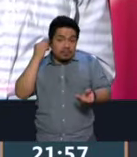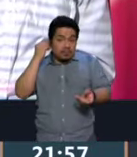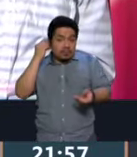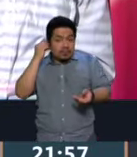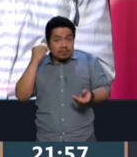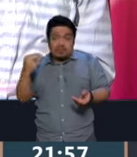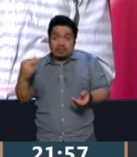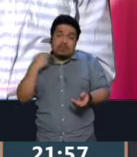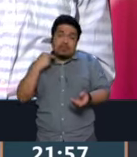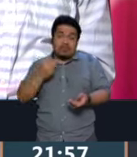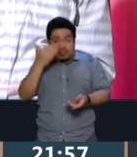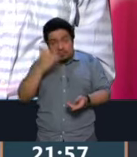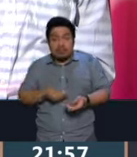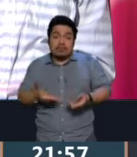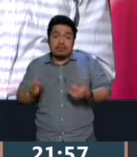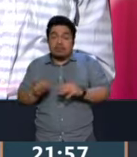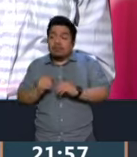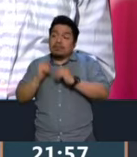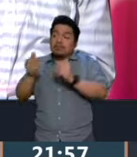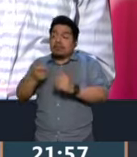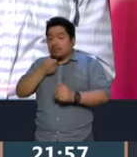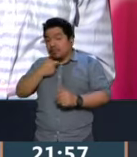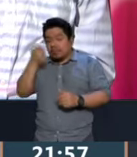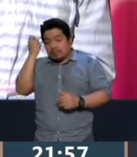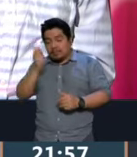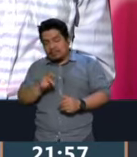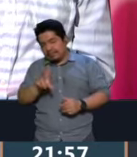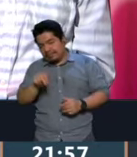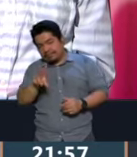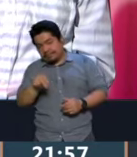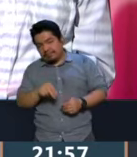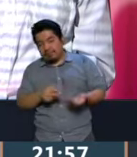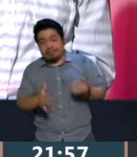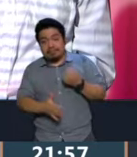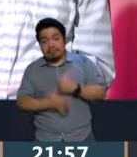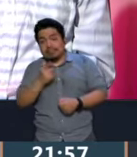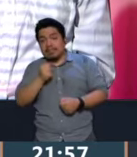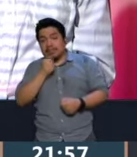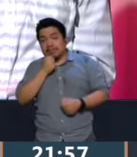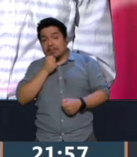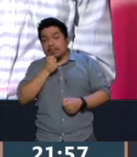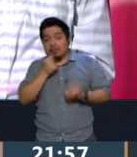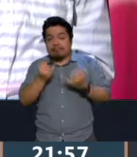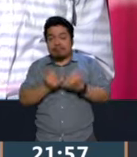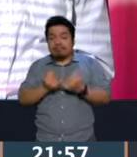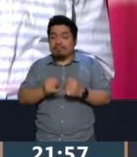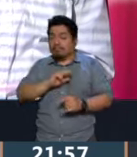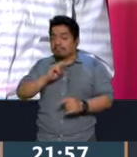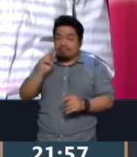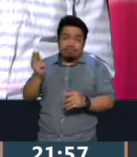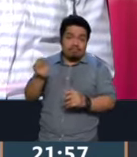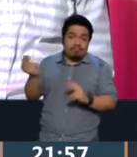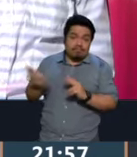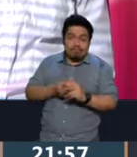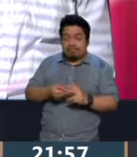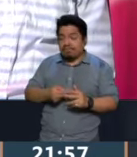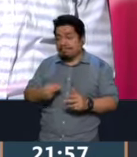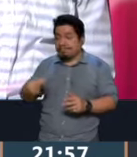quiten la vida por salir a hacer campaña. No tendría por qué haber periodistas que les quiten la vida por defender